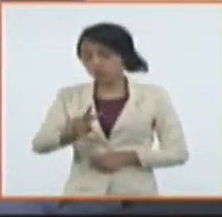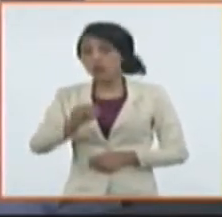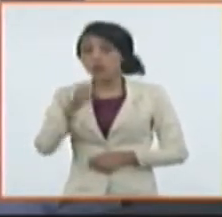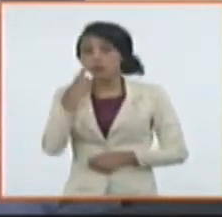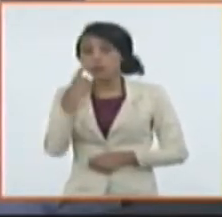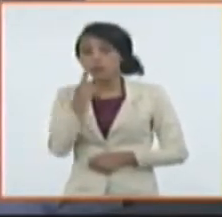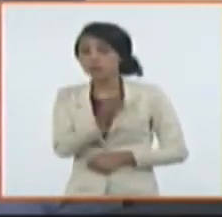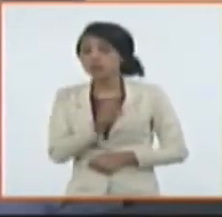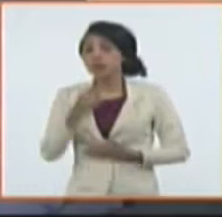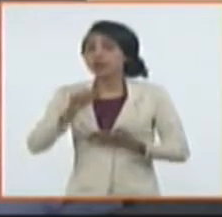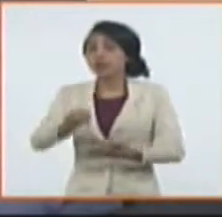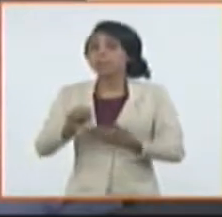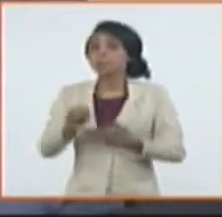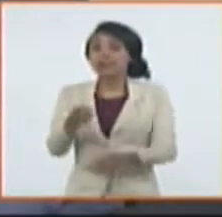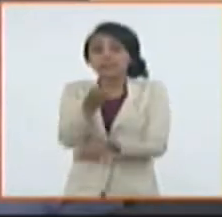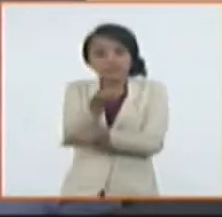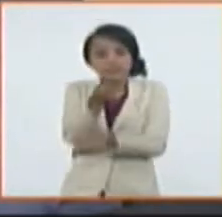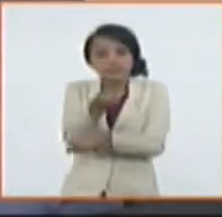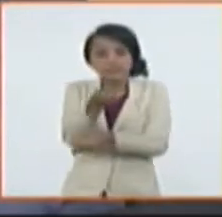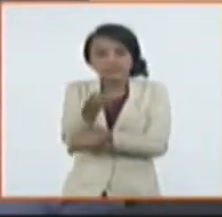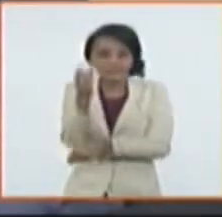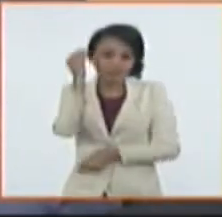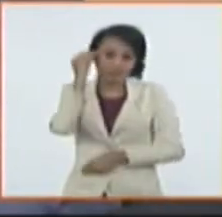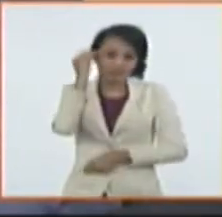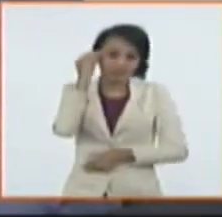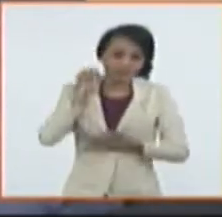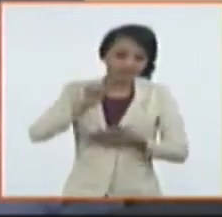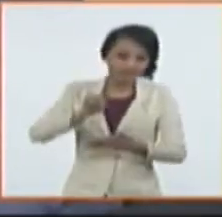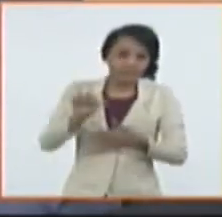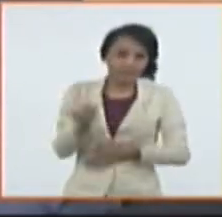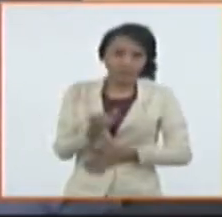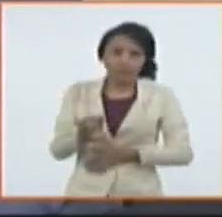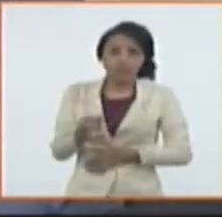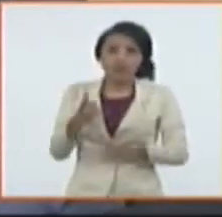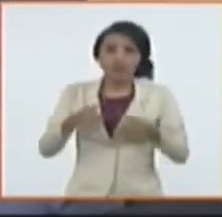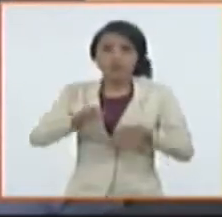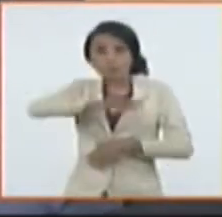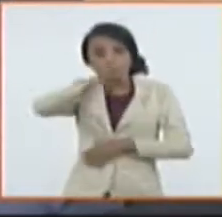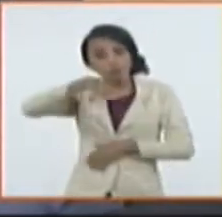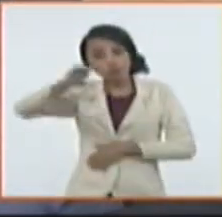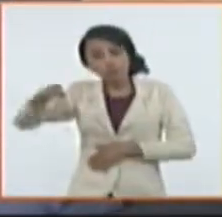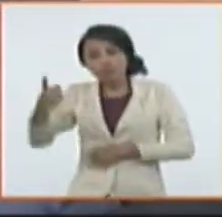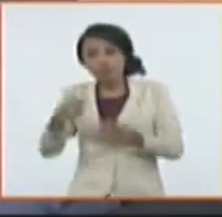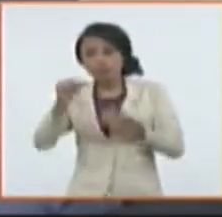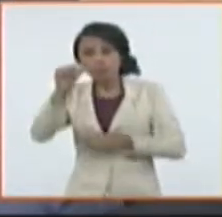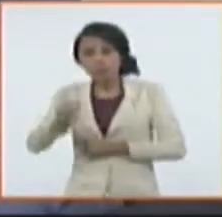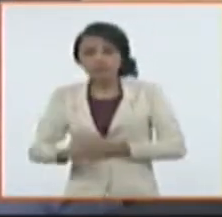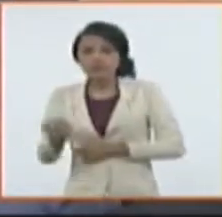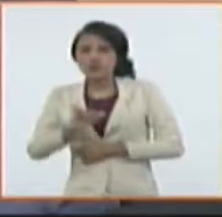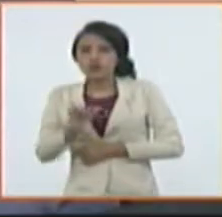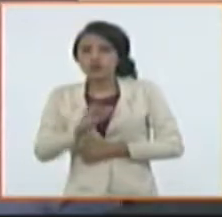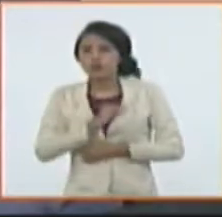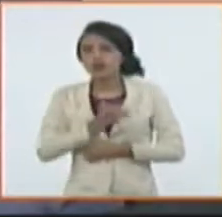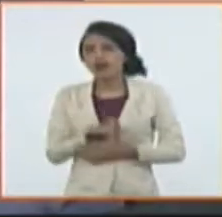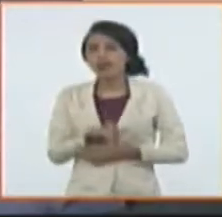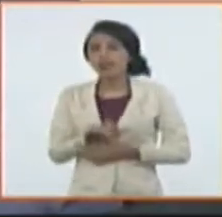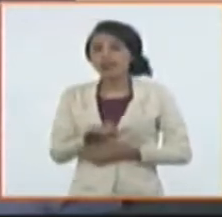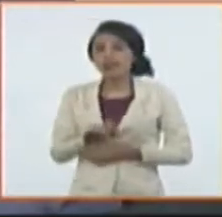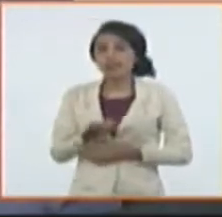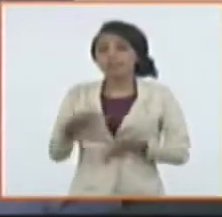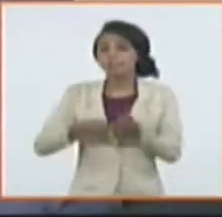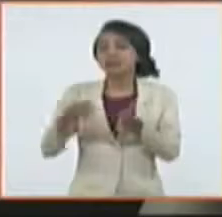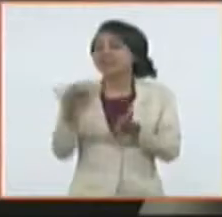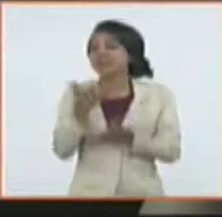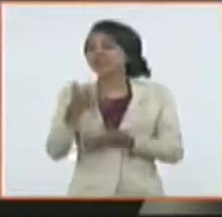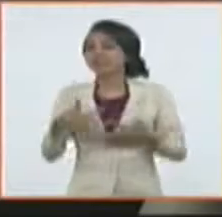una campaña de alfabetización y en las montañas había bandas de alzado y de bandidos pagados por los Estados Unidos que estaban asesinando a los